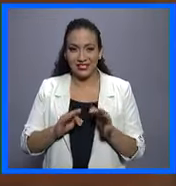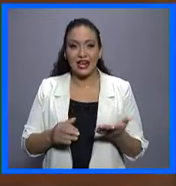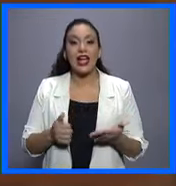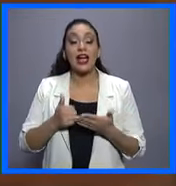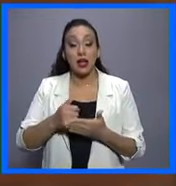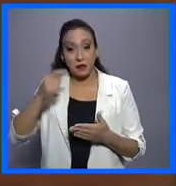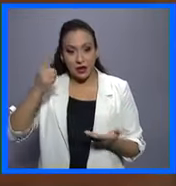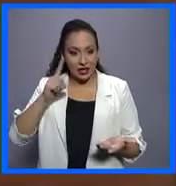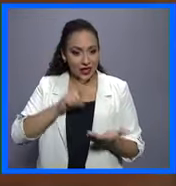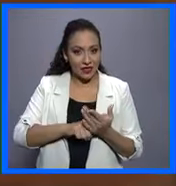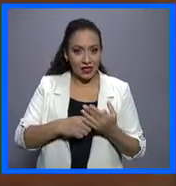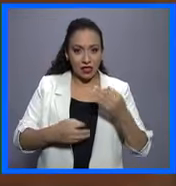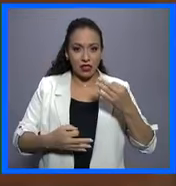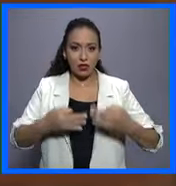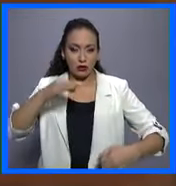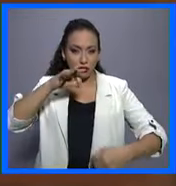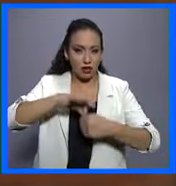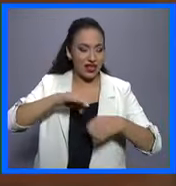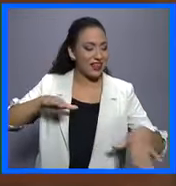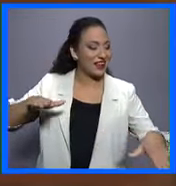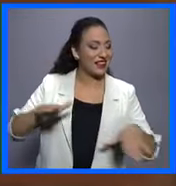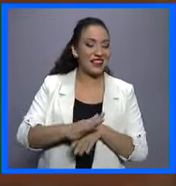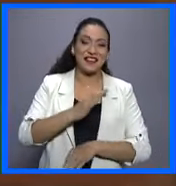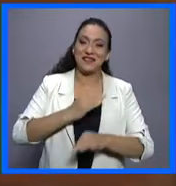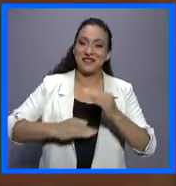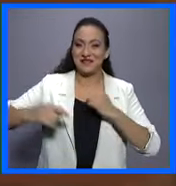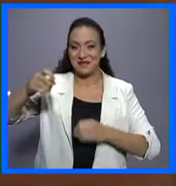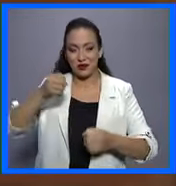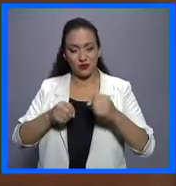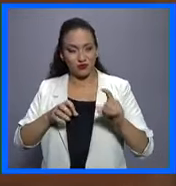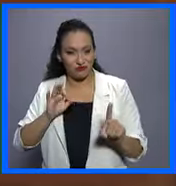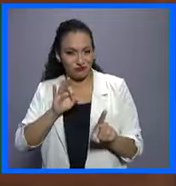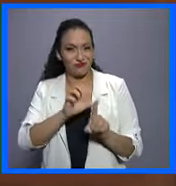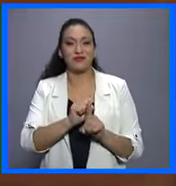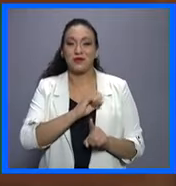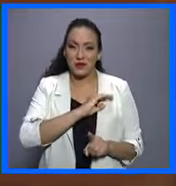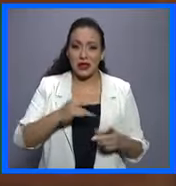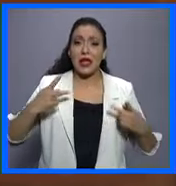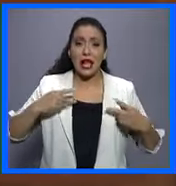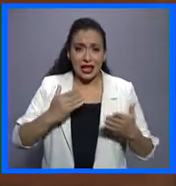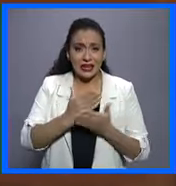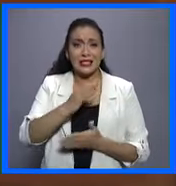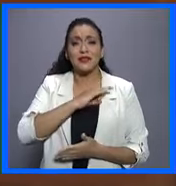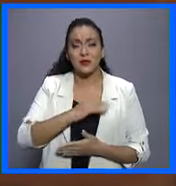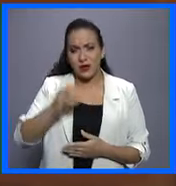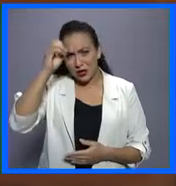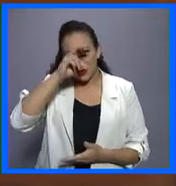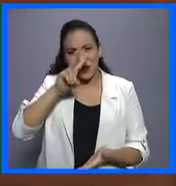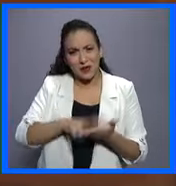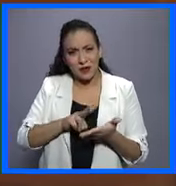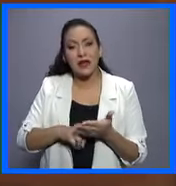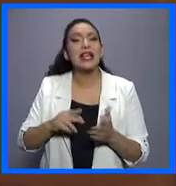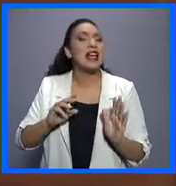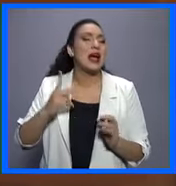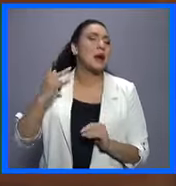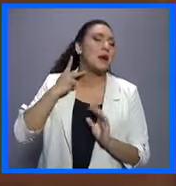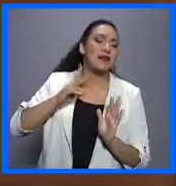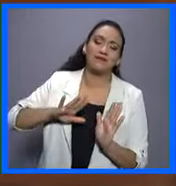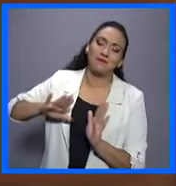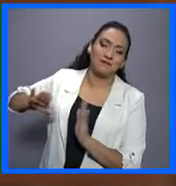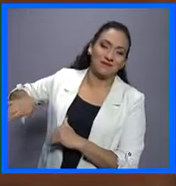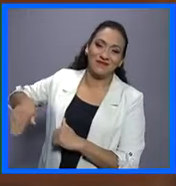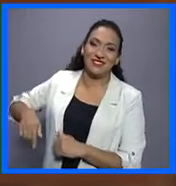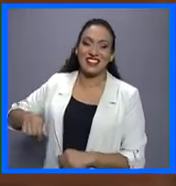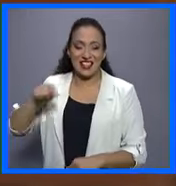vida institucional del Tribunal Electoral con una justicia cercana al pueblo, alejada de las presiones partidistas,